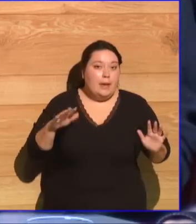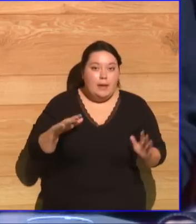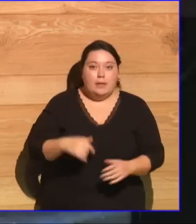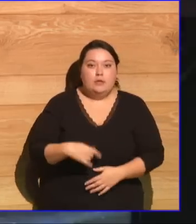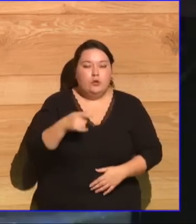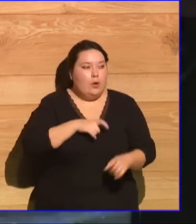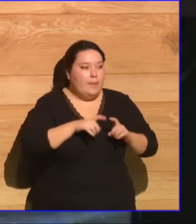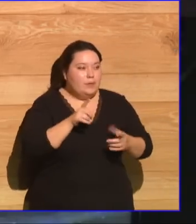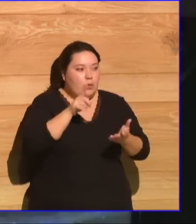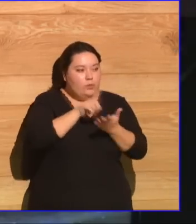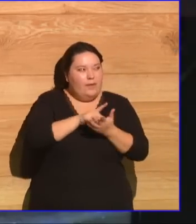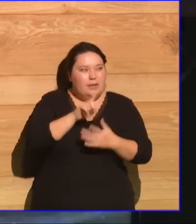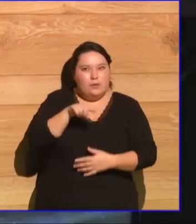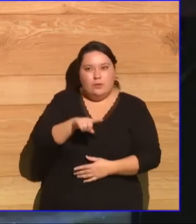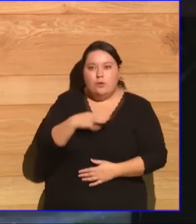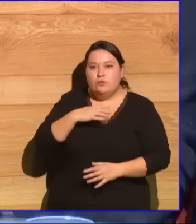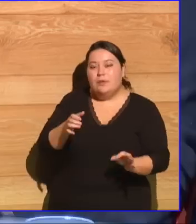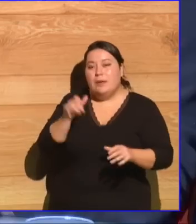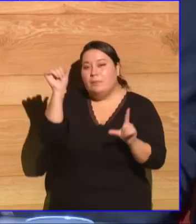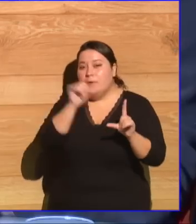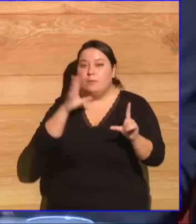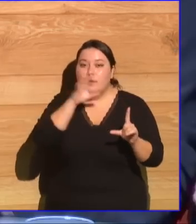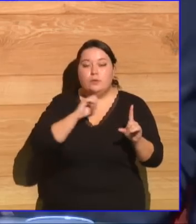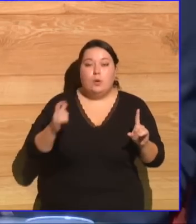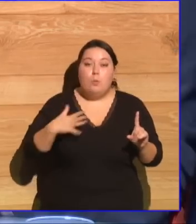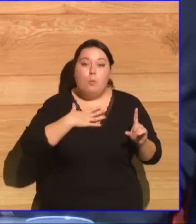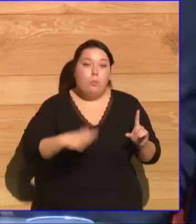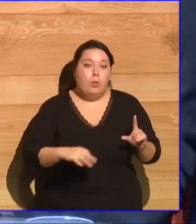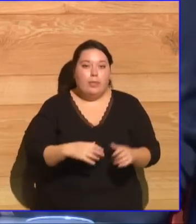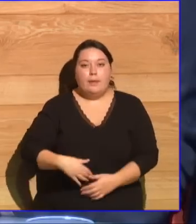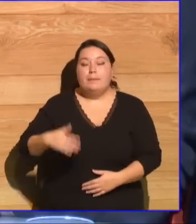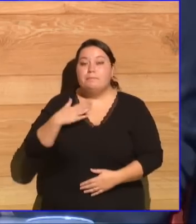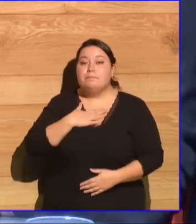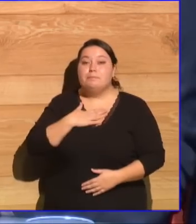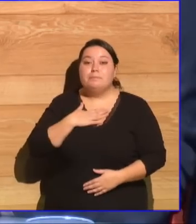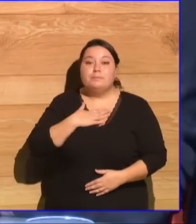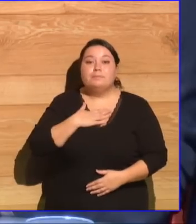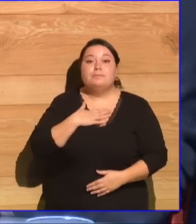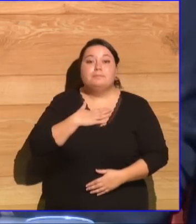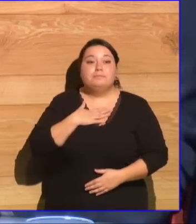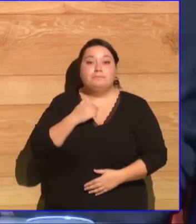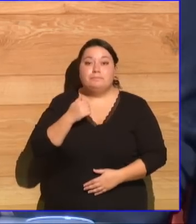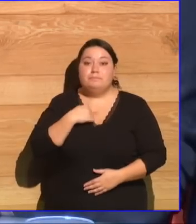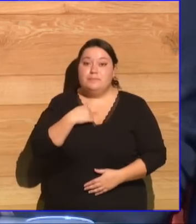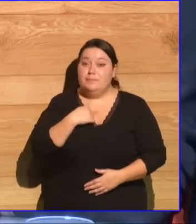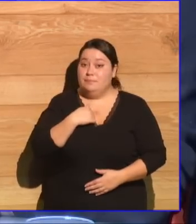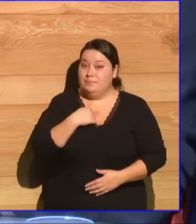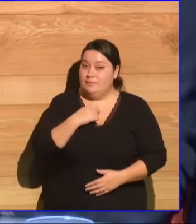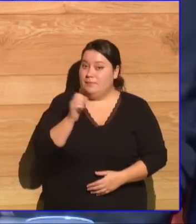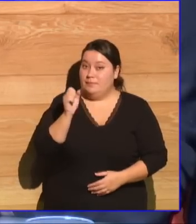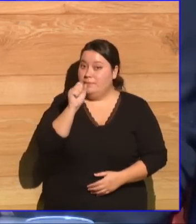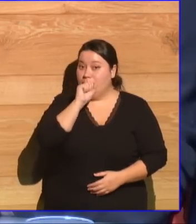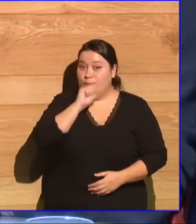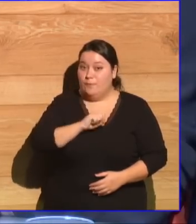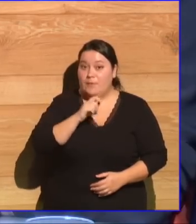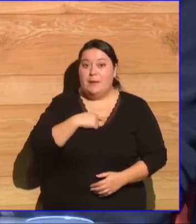película. pasado otra vez. Es una película asombrosa. Es probablemente mi mejor, o sea, mi más muy favorita